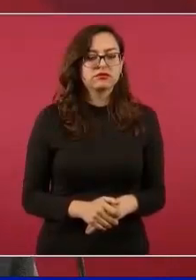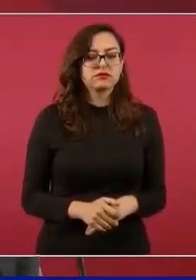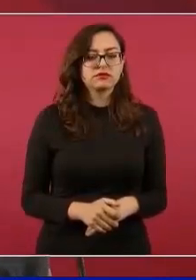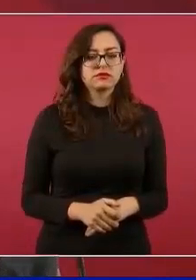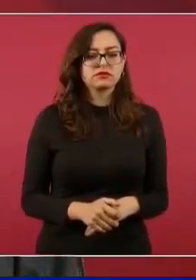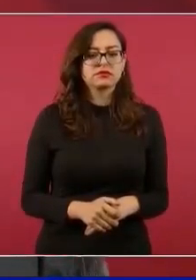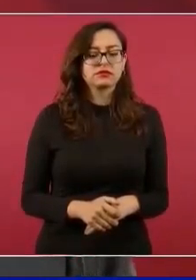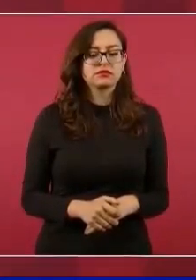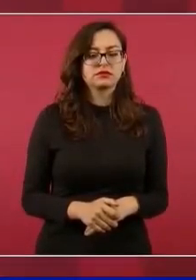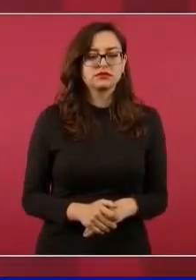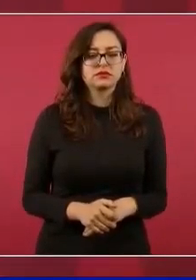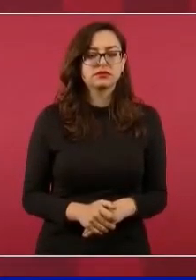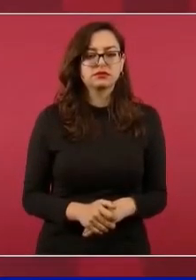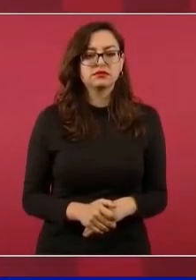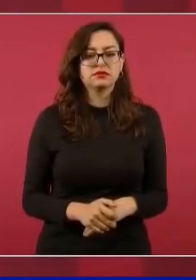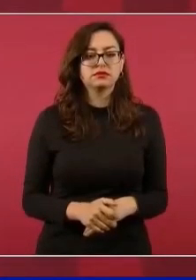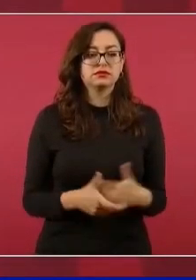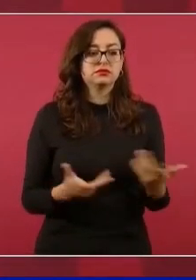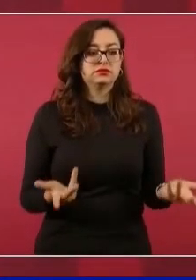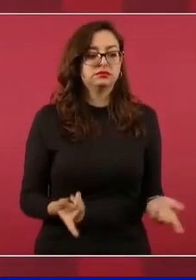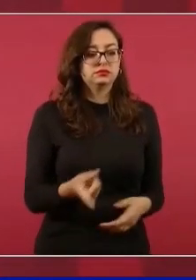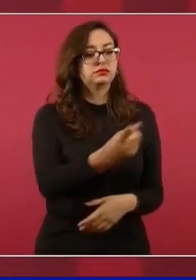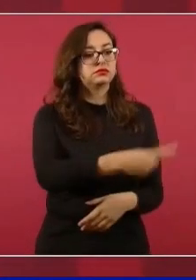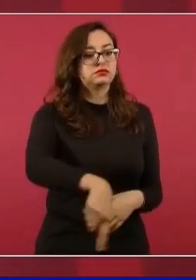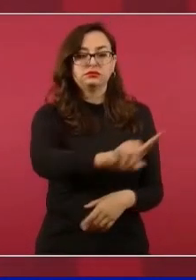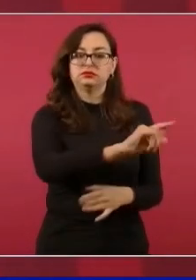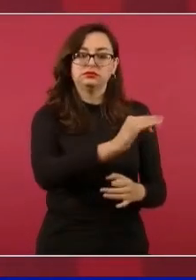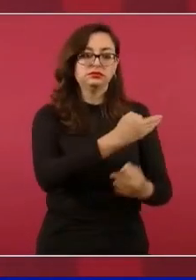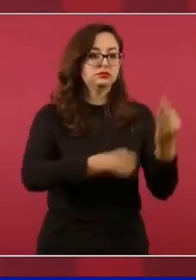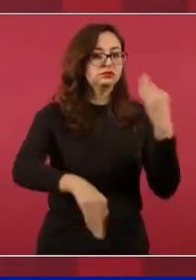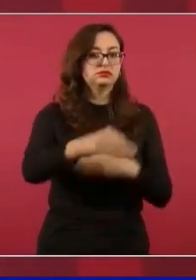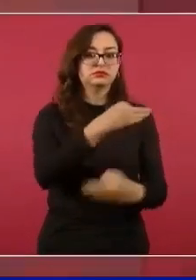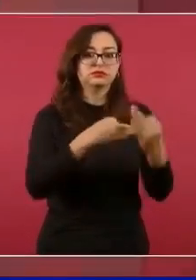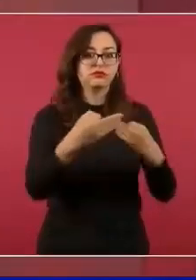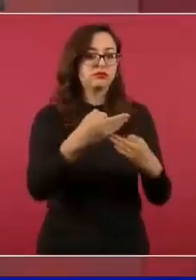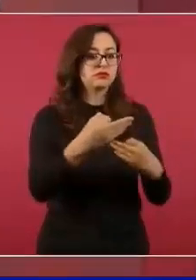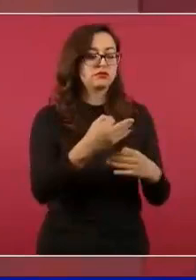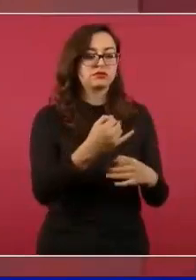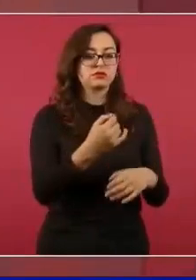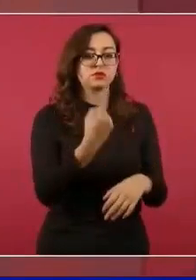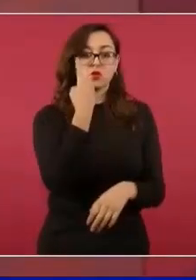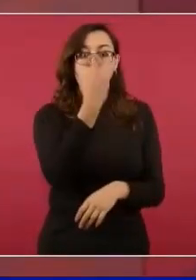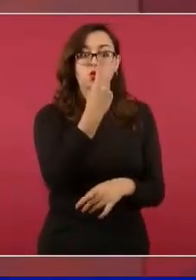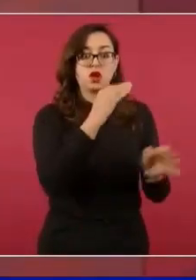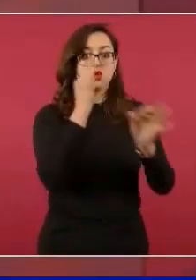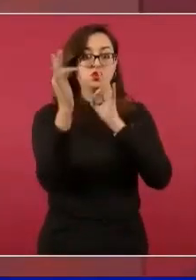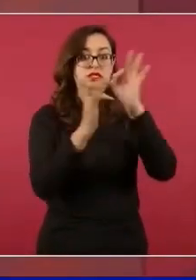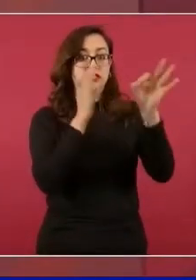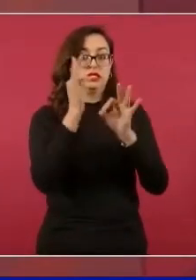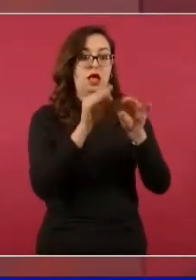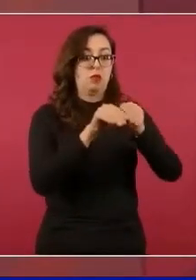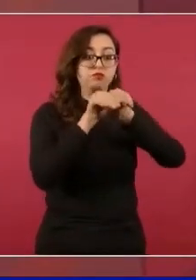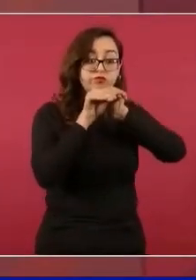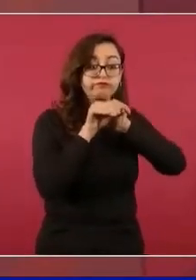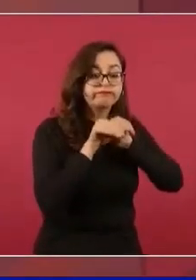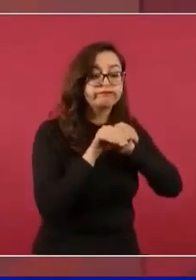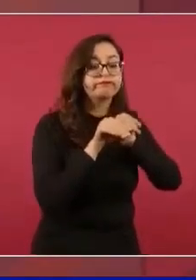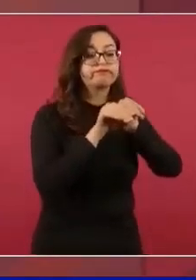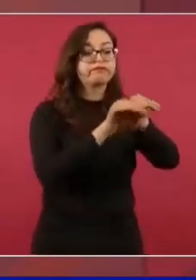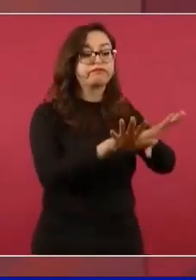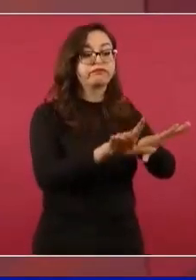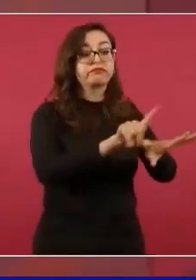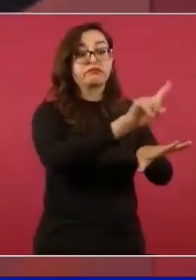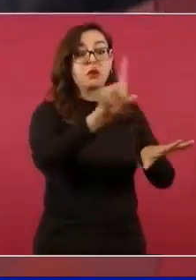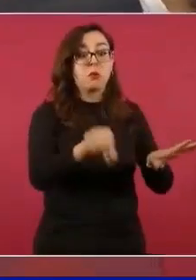lo que se llama nado sincronizado sueltan una bomba y